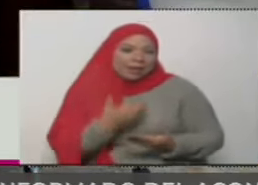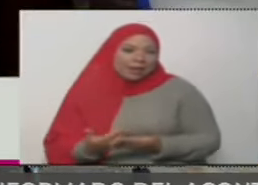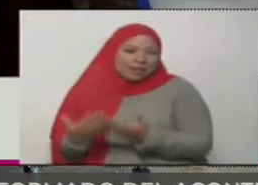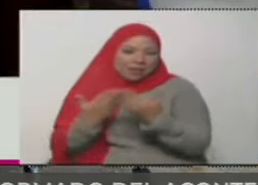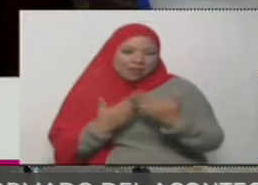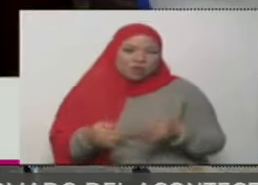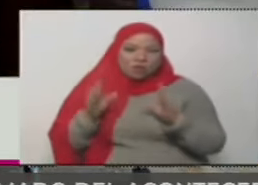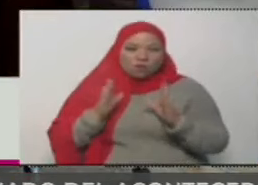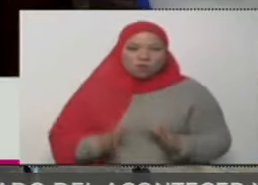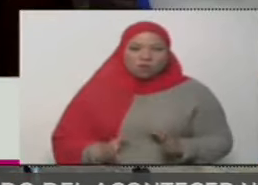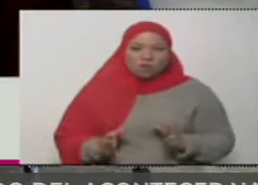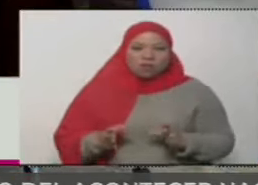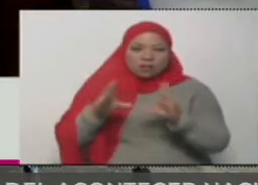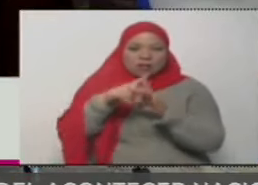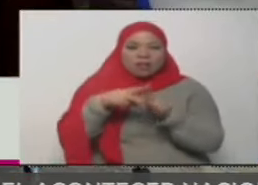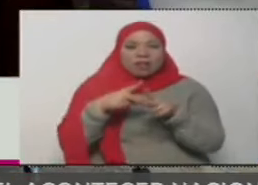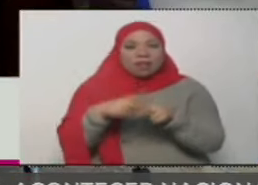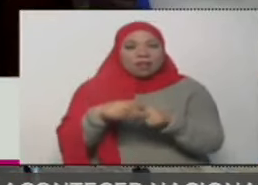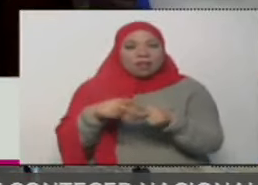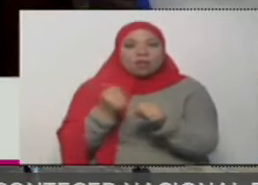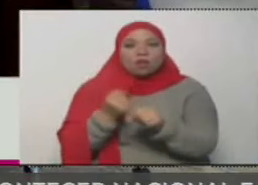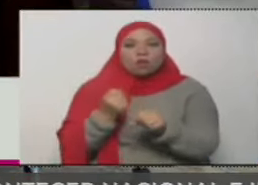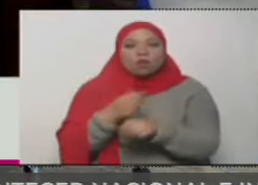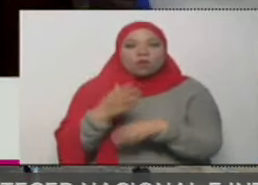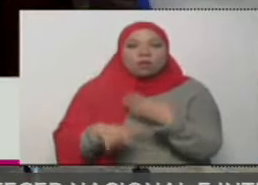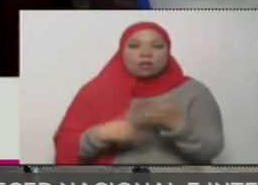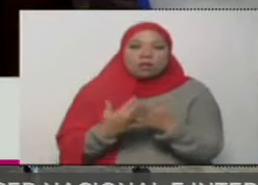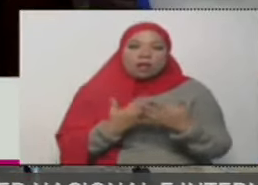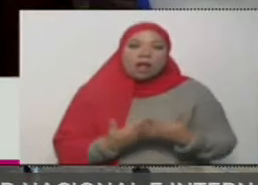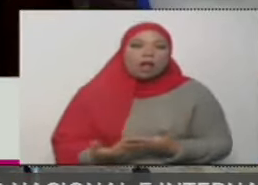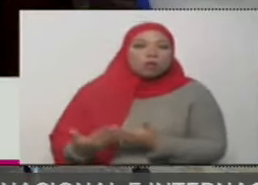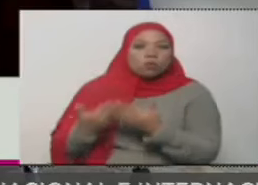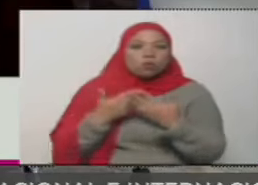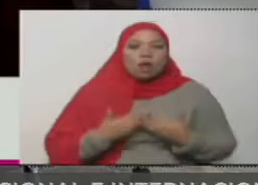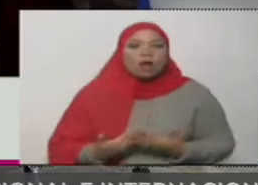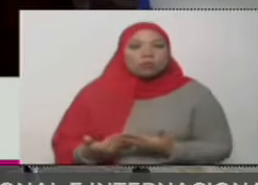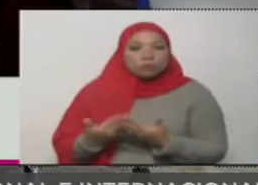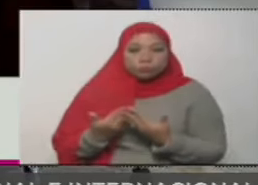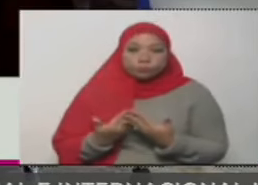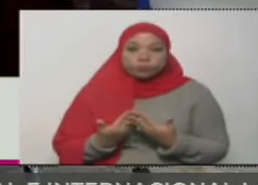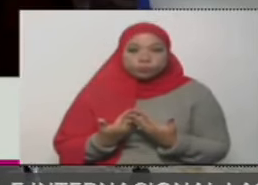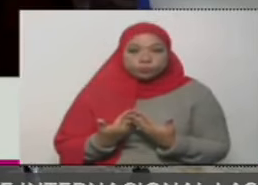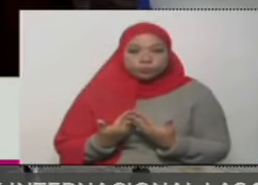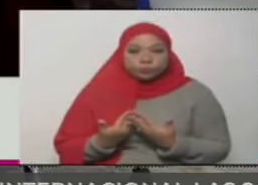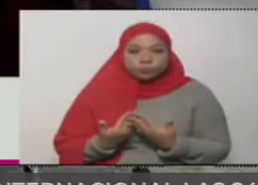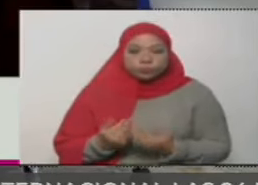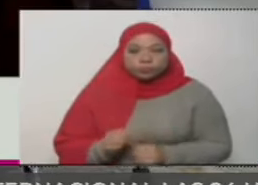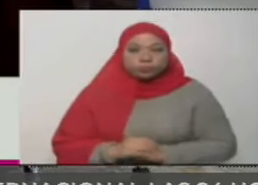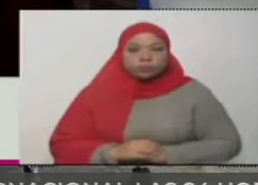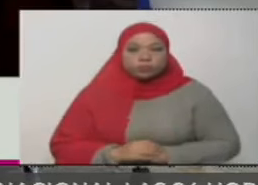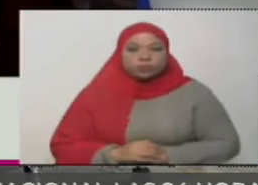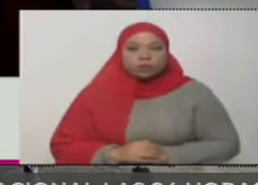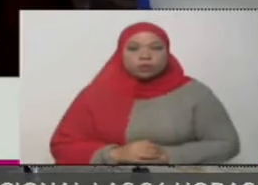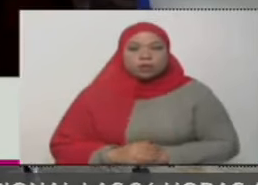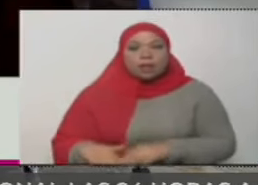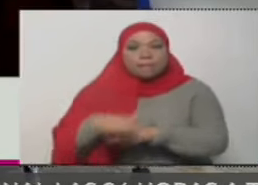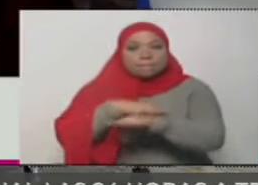del Diplomado de Inteligencia Artificial. Hay que estudiarlo. Y el